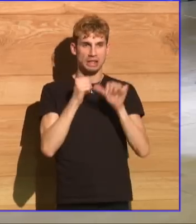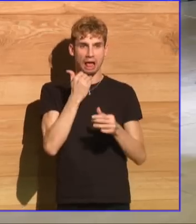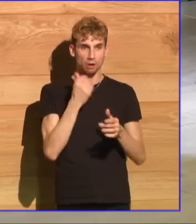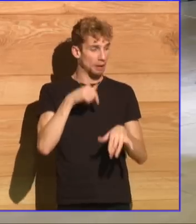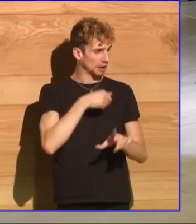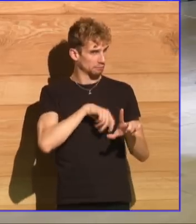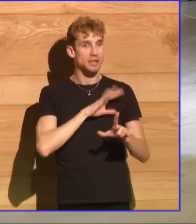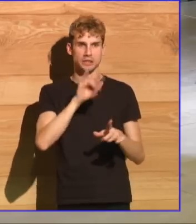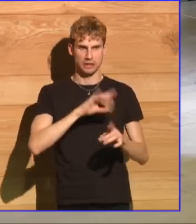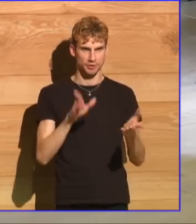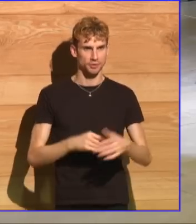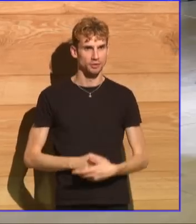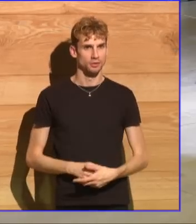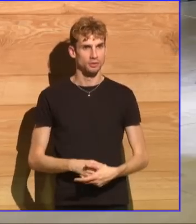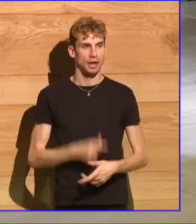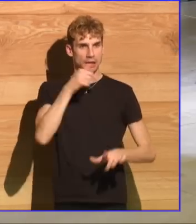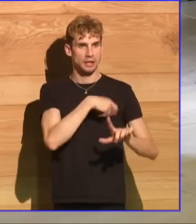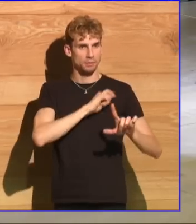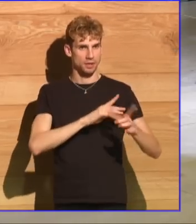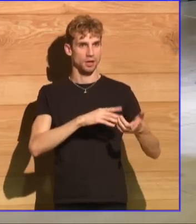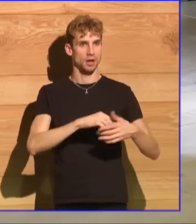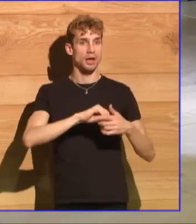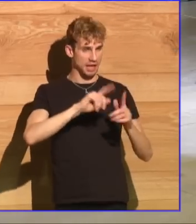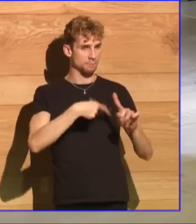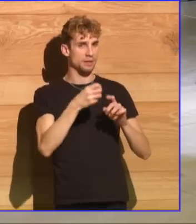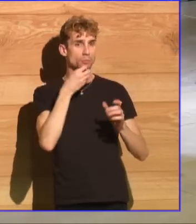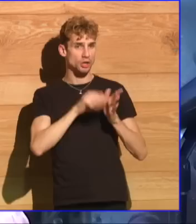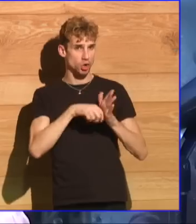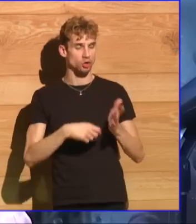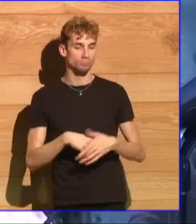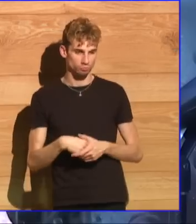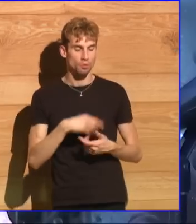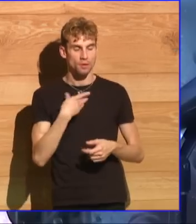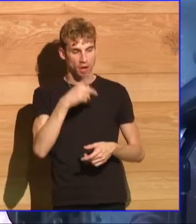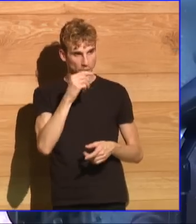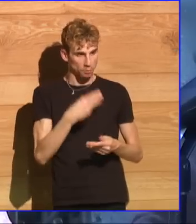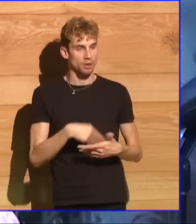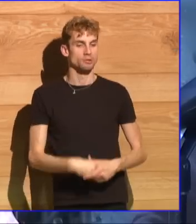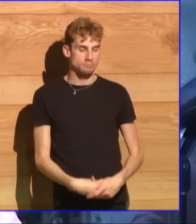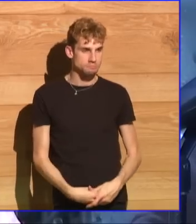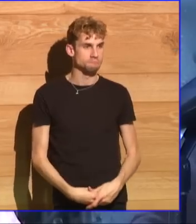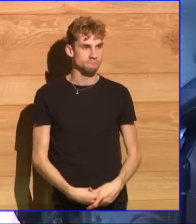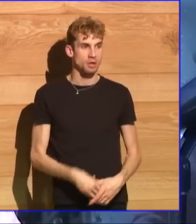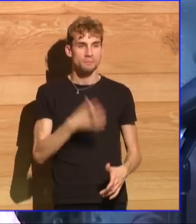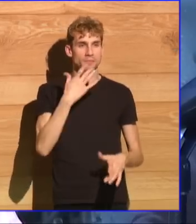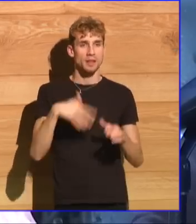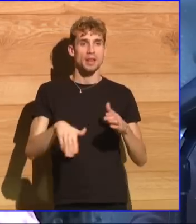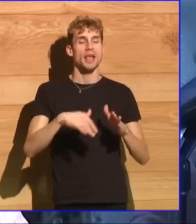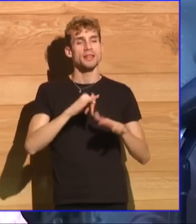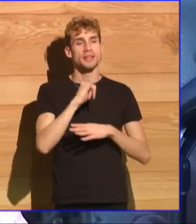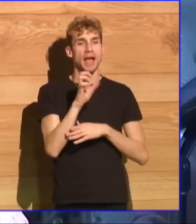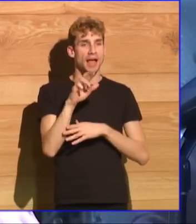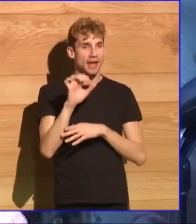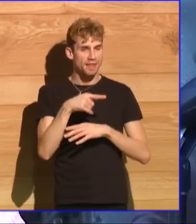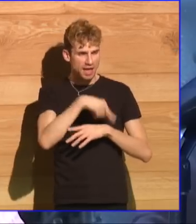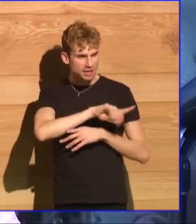España, ejemplo? Hombre, en España. Sí, Fue sí. en España, en España, y sí. de buen rollo. O sea, Por tienes ejemplo, buen pudo- recuerdo de de él. buen ¿Pudo rollo. suceder en Jerez de la Frontera mientras estaba No,